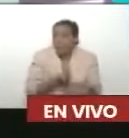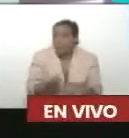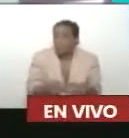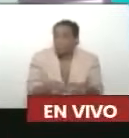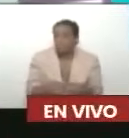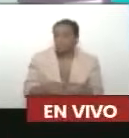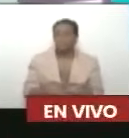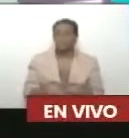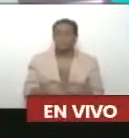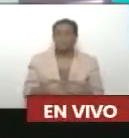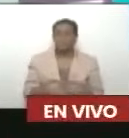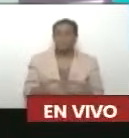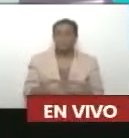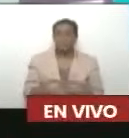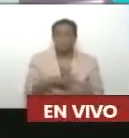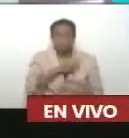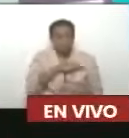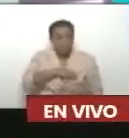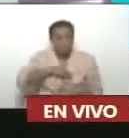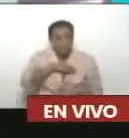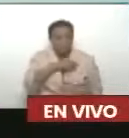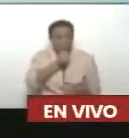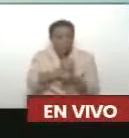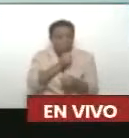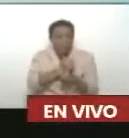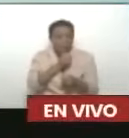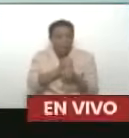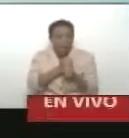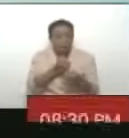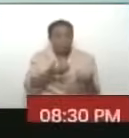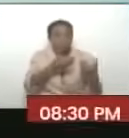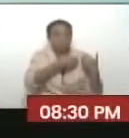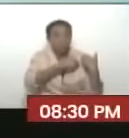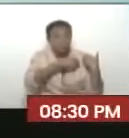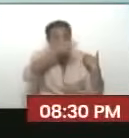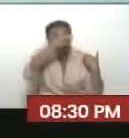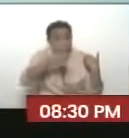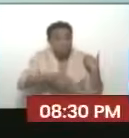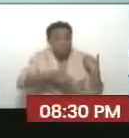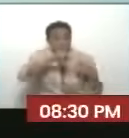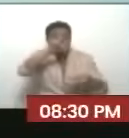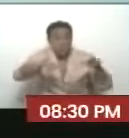Y configurar una visión completa que nosotros debemos asumir